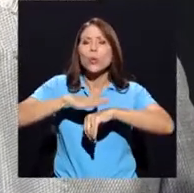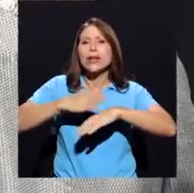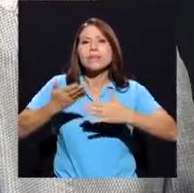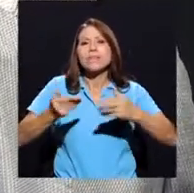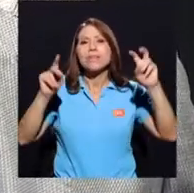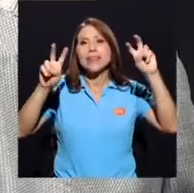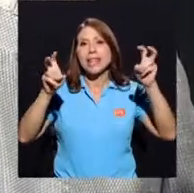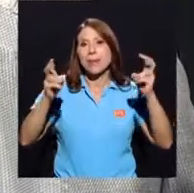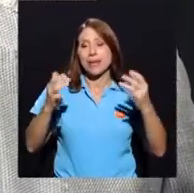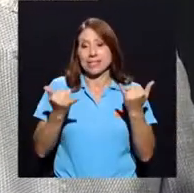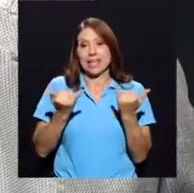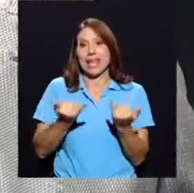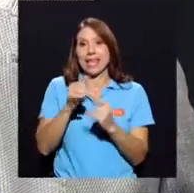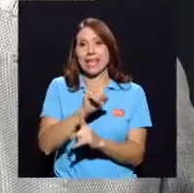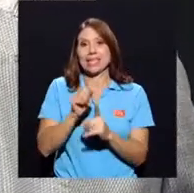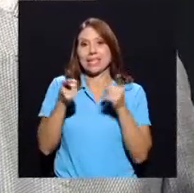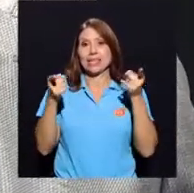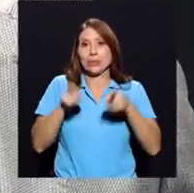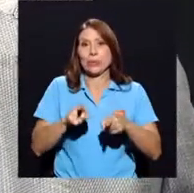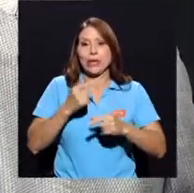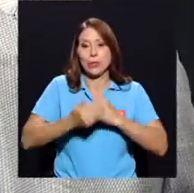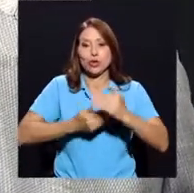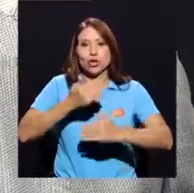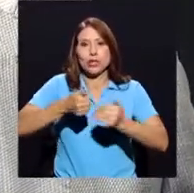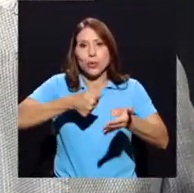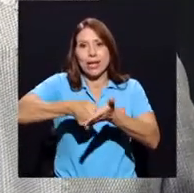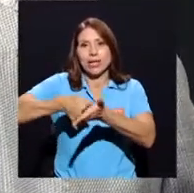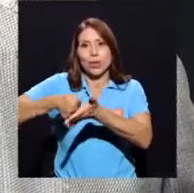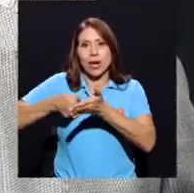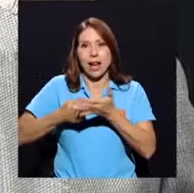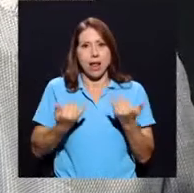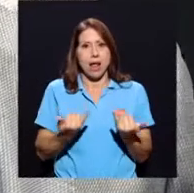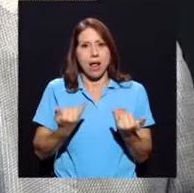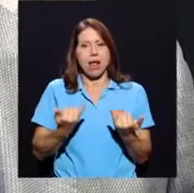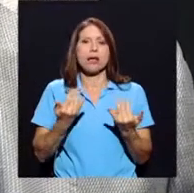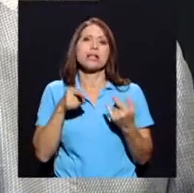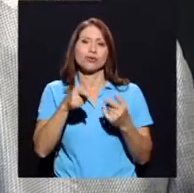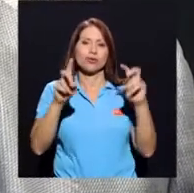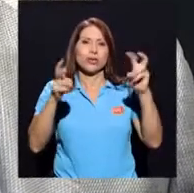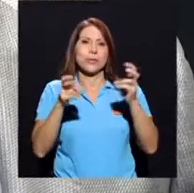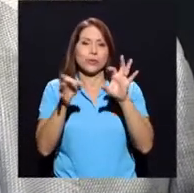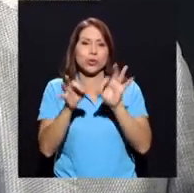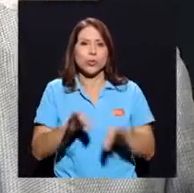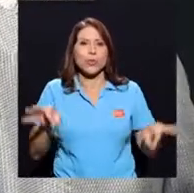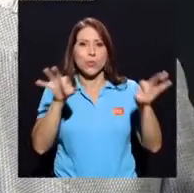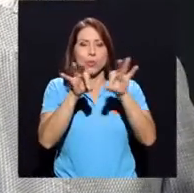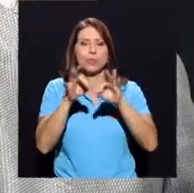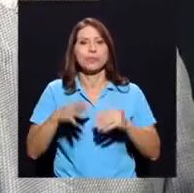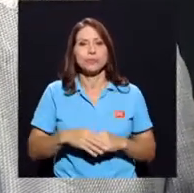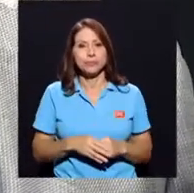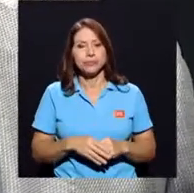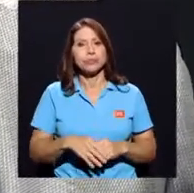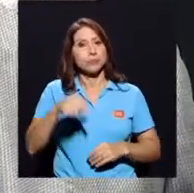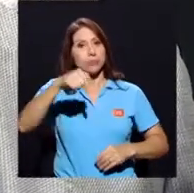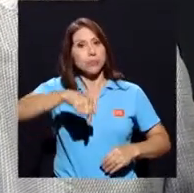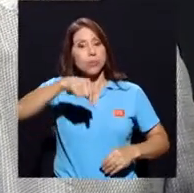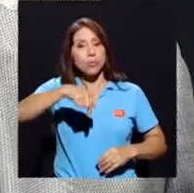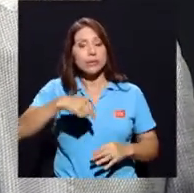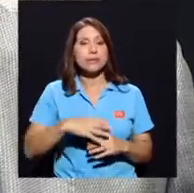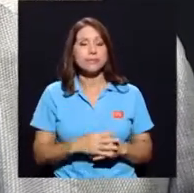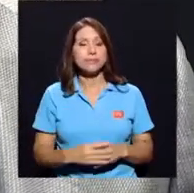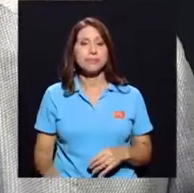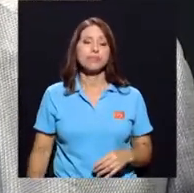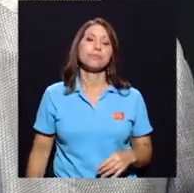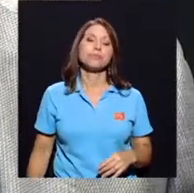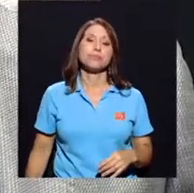en esta coyuntura del proceso electoral en que nos encontramos son importantes hoy este